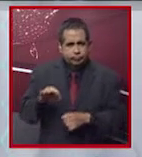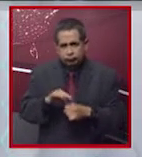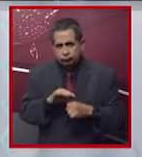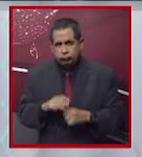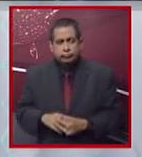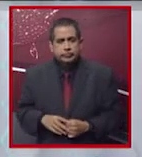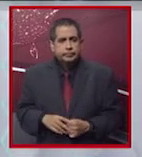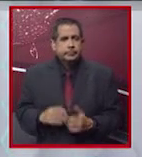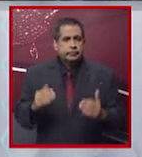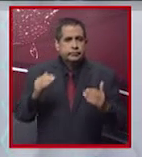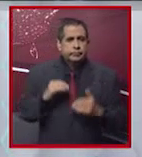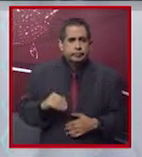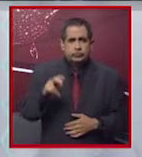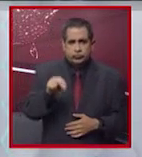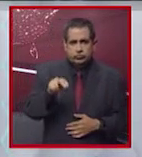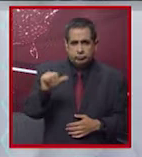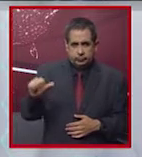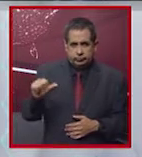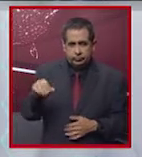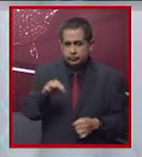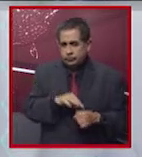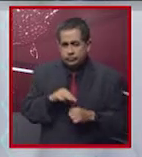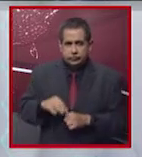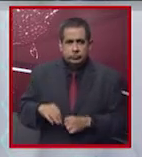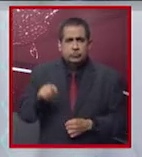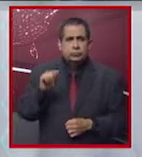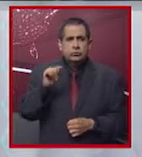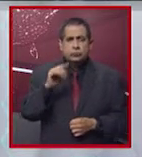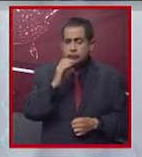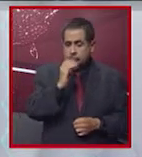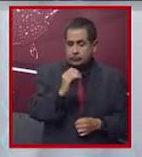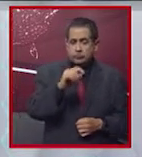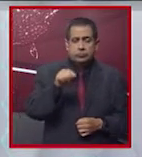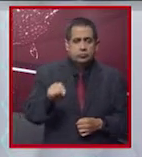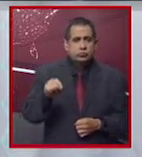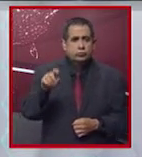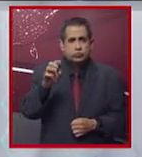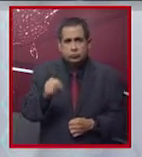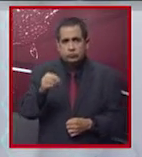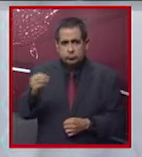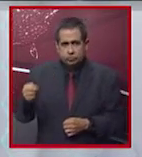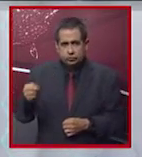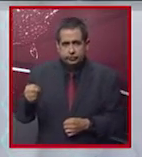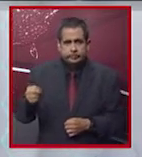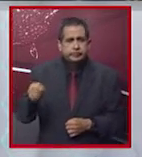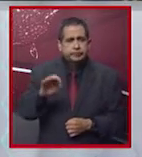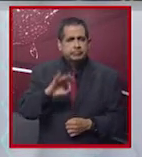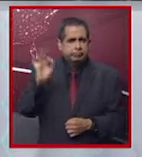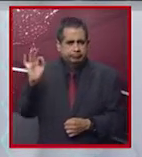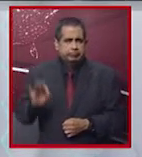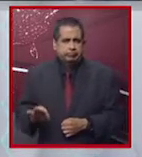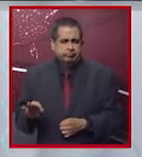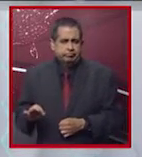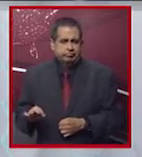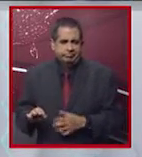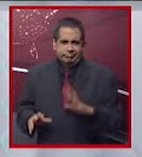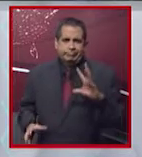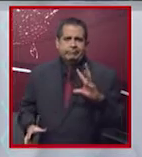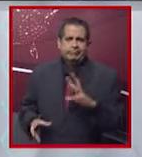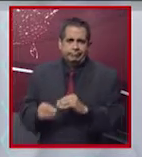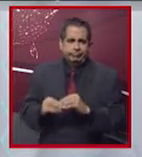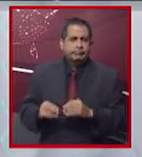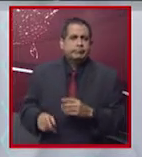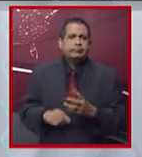votación. Por su parte, el Partido Nueva Alianza alcanzó el punto en esta elección presidencial, 0.99% del total de los